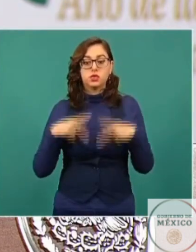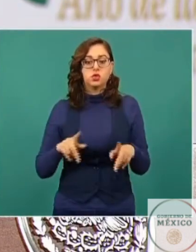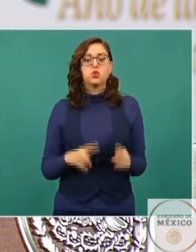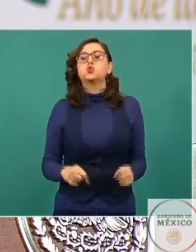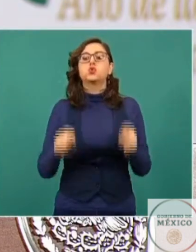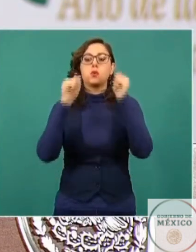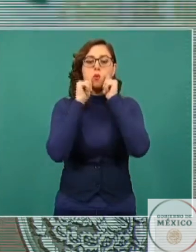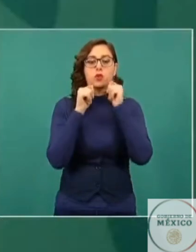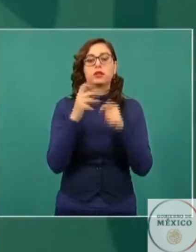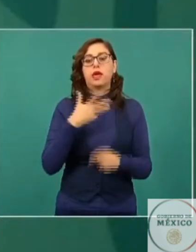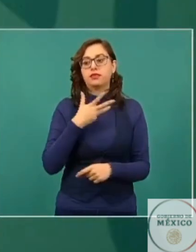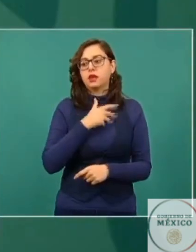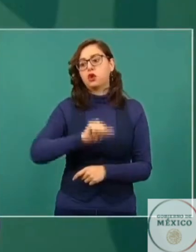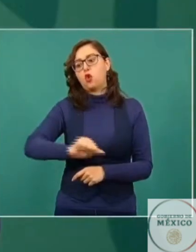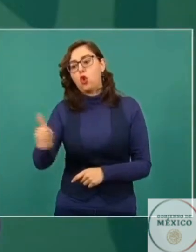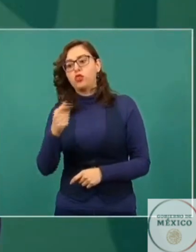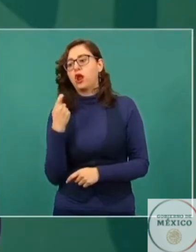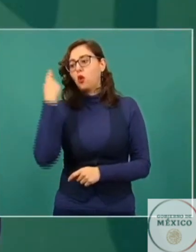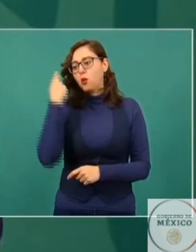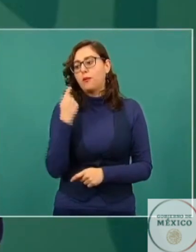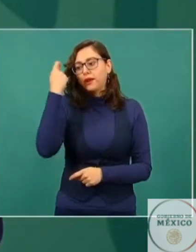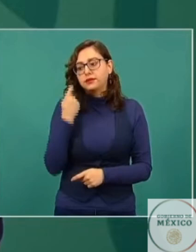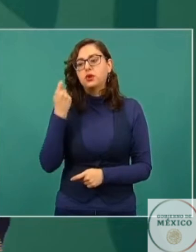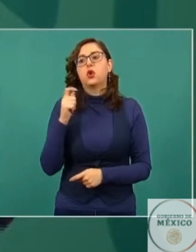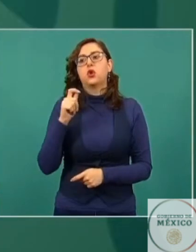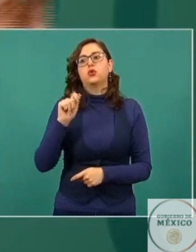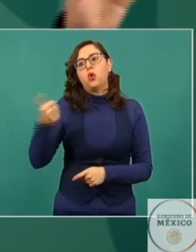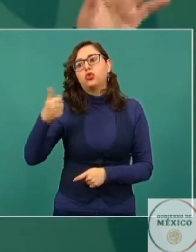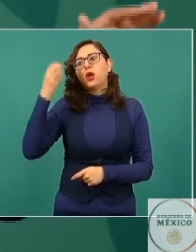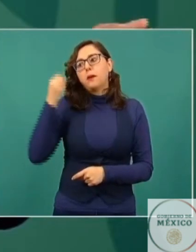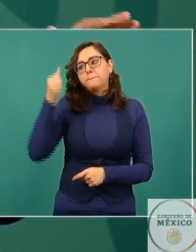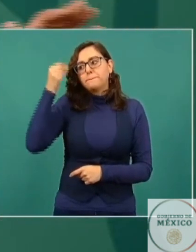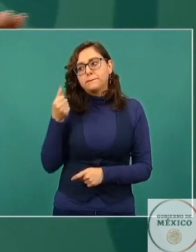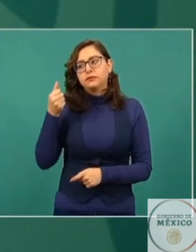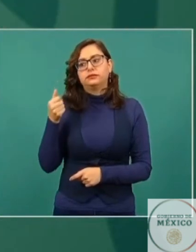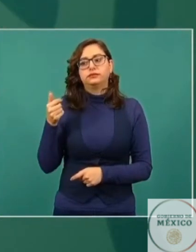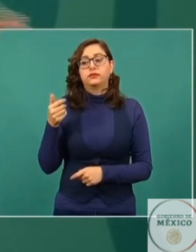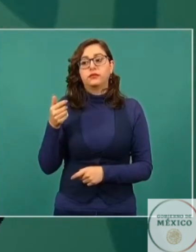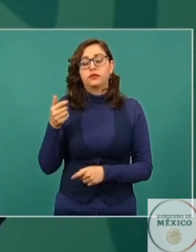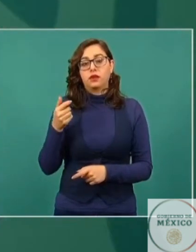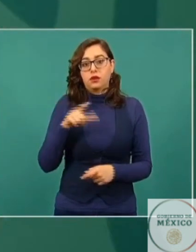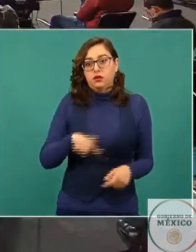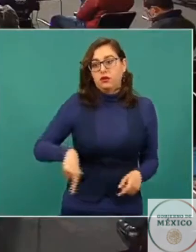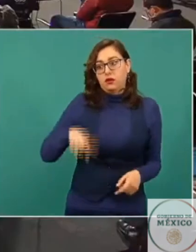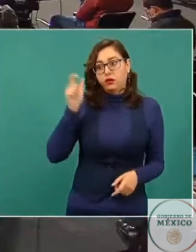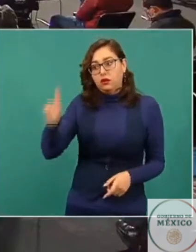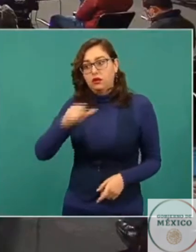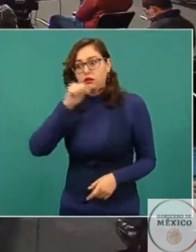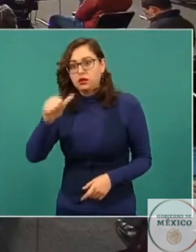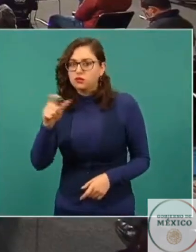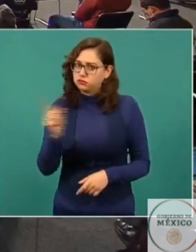jubilados, pensionados o no, es a todos, es